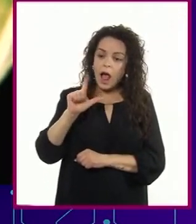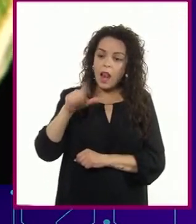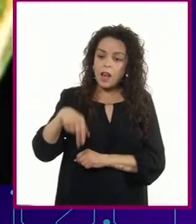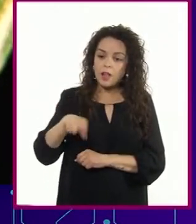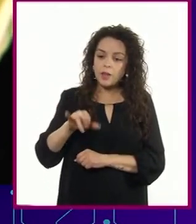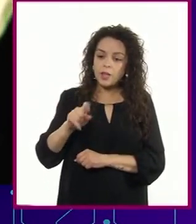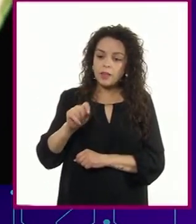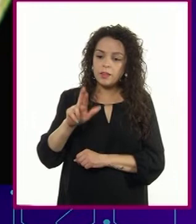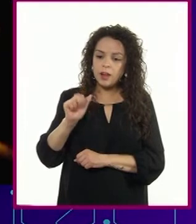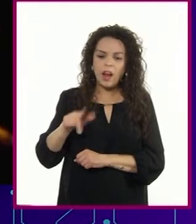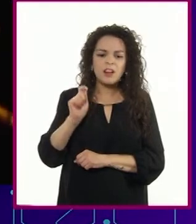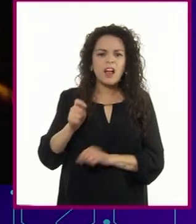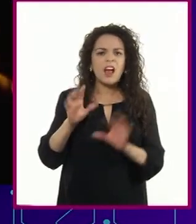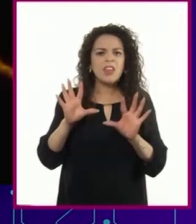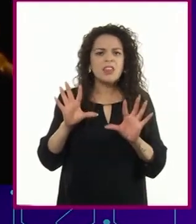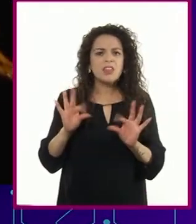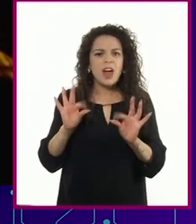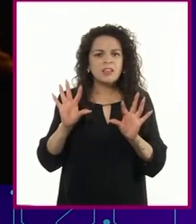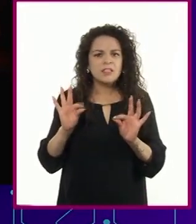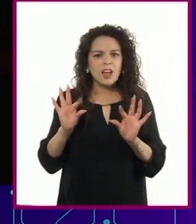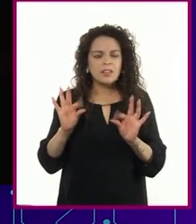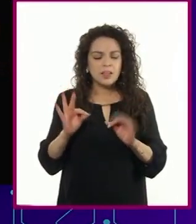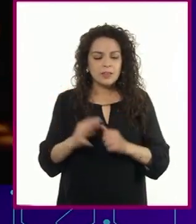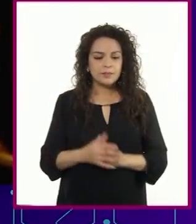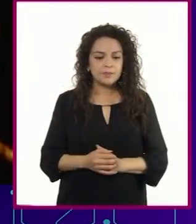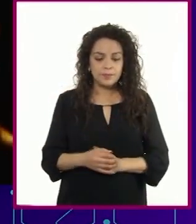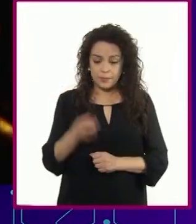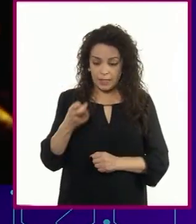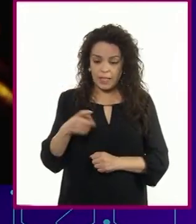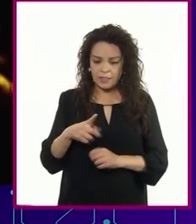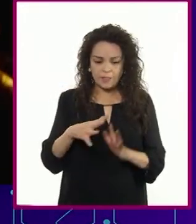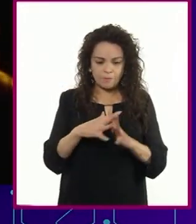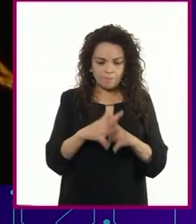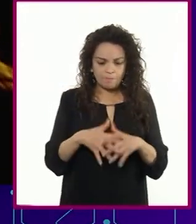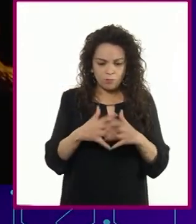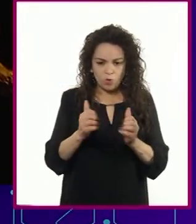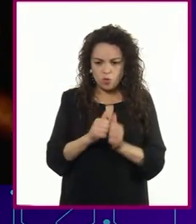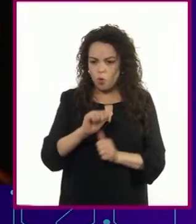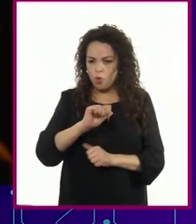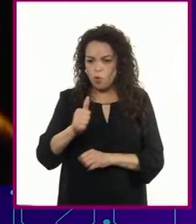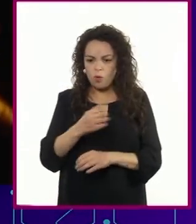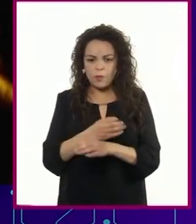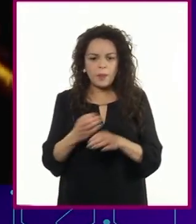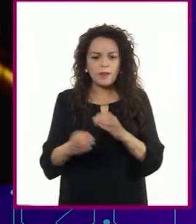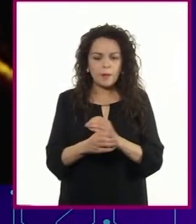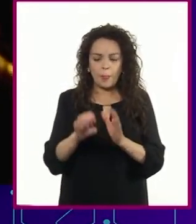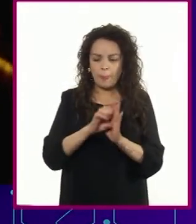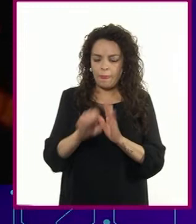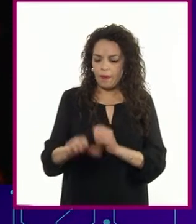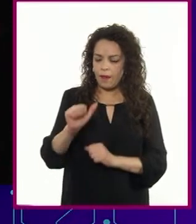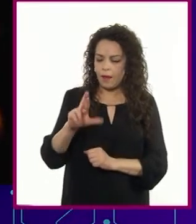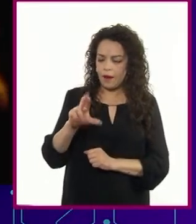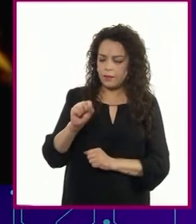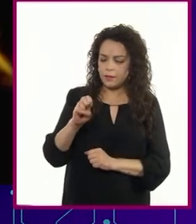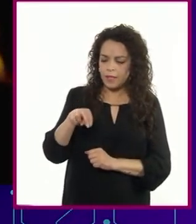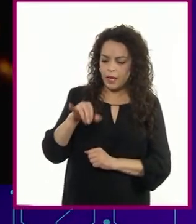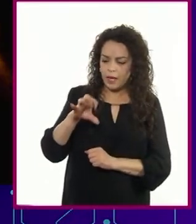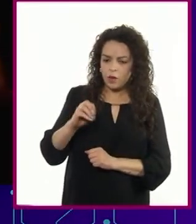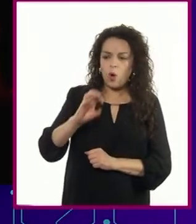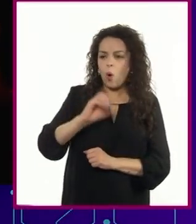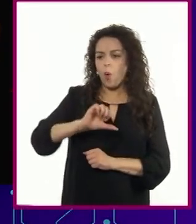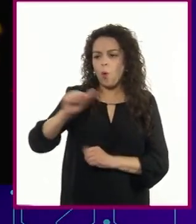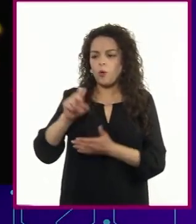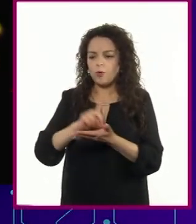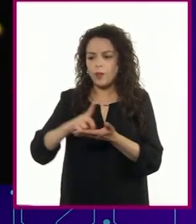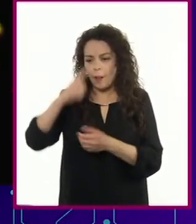una sustancia pegajosa. La heroína se mezcla usualmente con otras cosas, como el arsénico u otras drogas para hacerla